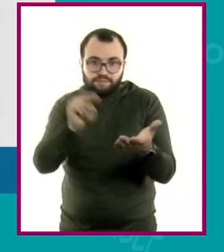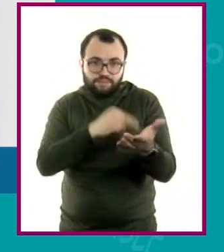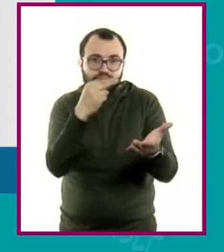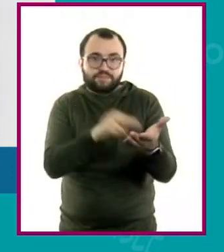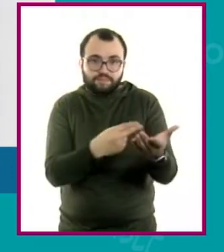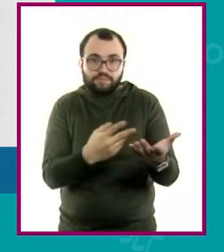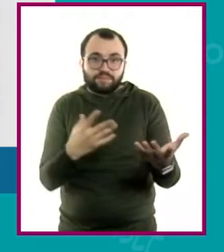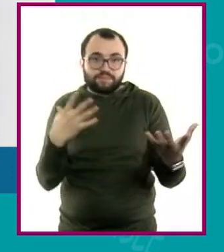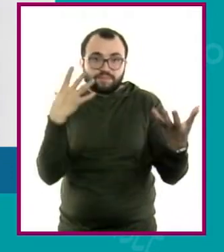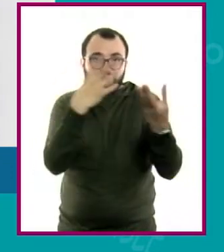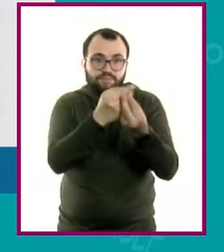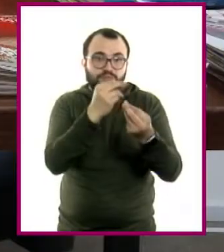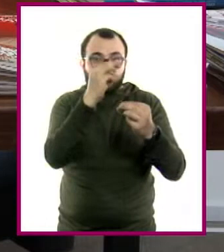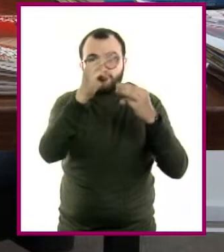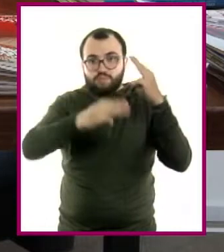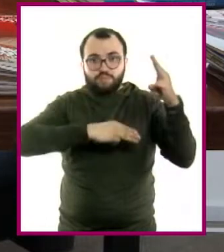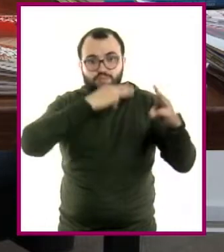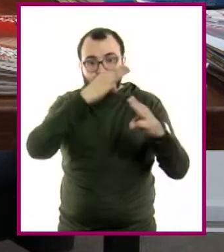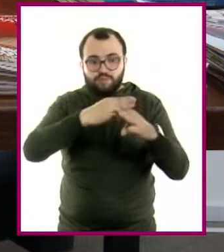del cuidado del medio ambiente.